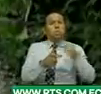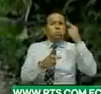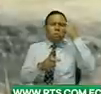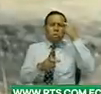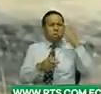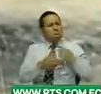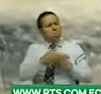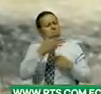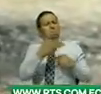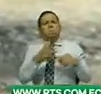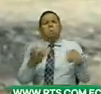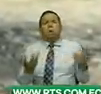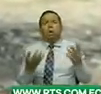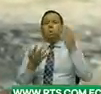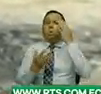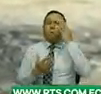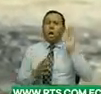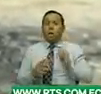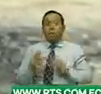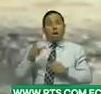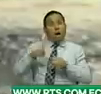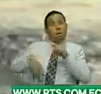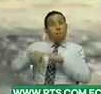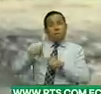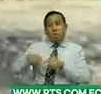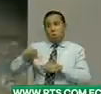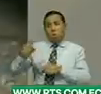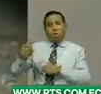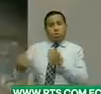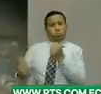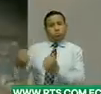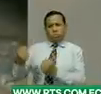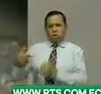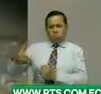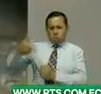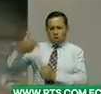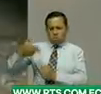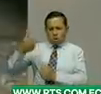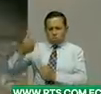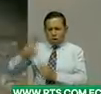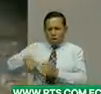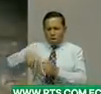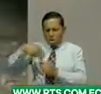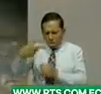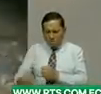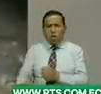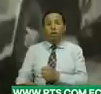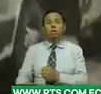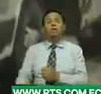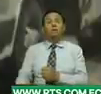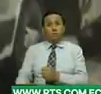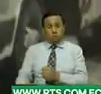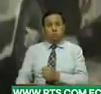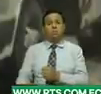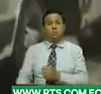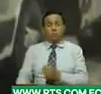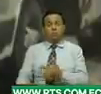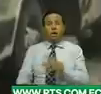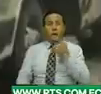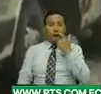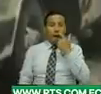nada. Fue testigo cómo a su compañero y amigo le dispararon. El cuerpo sin vida quedó tendido en el camino de tierra. Esta